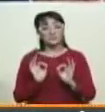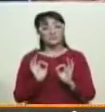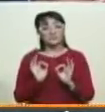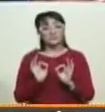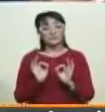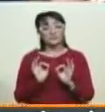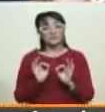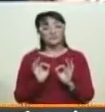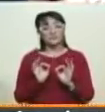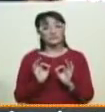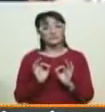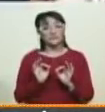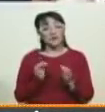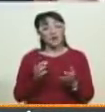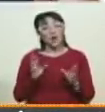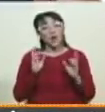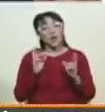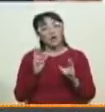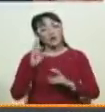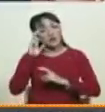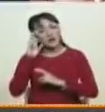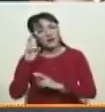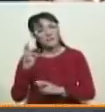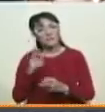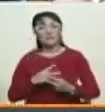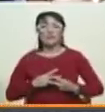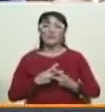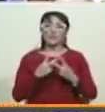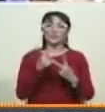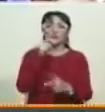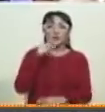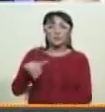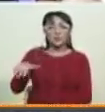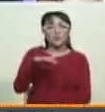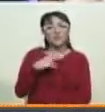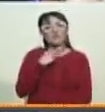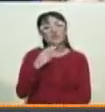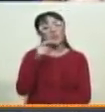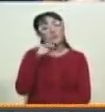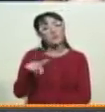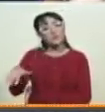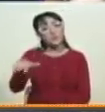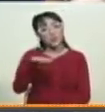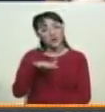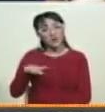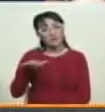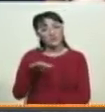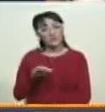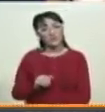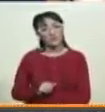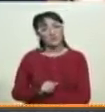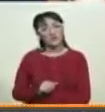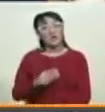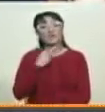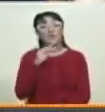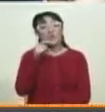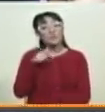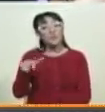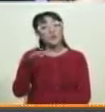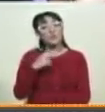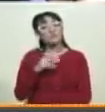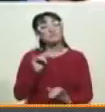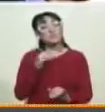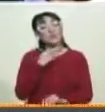que nosotros aspiramos se respete la voluntad del pueblo. La voz del pueblo, dice el dicho, la voz del pueblo es la